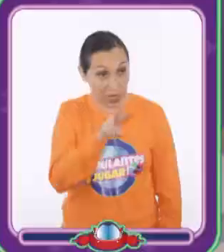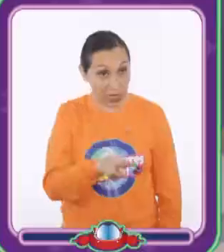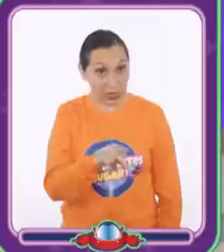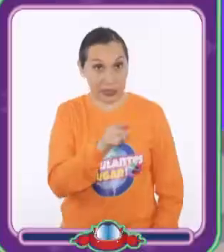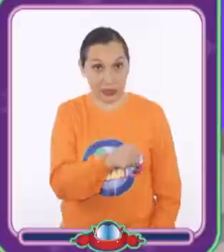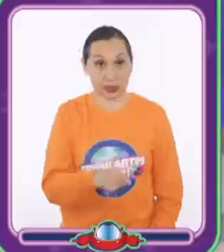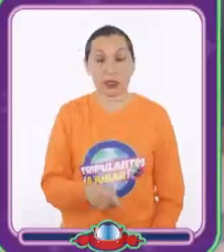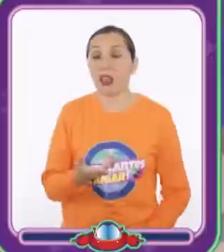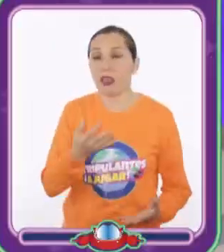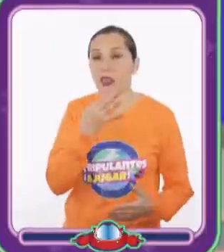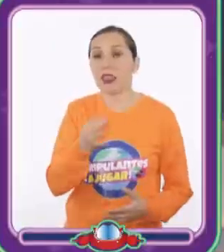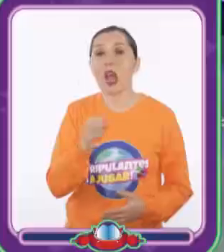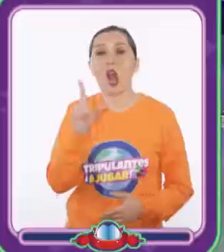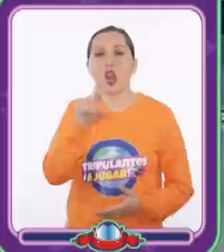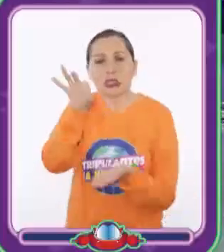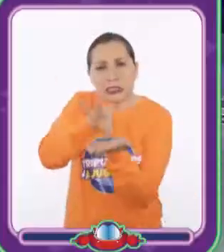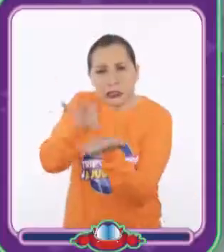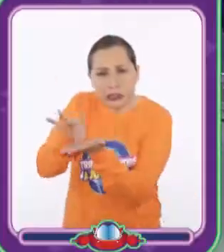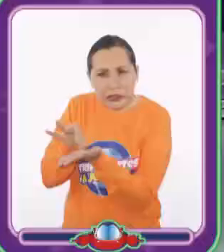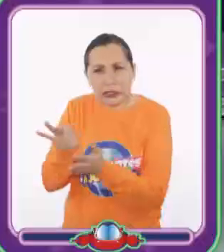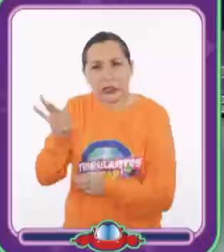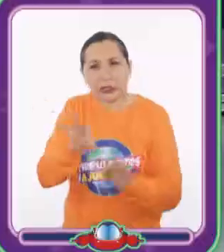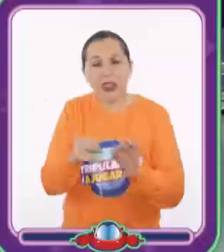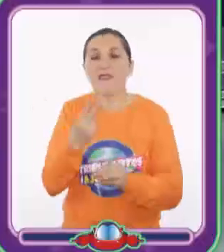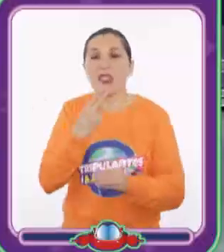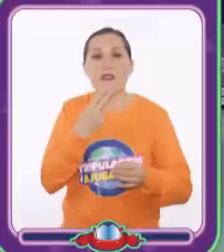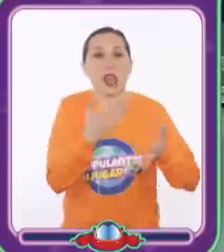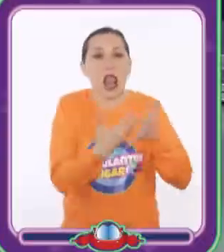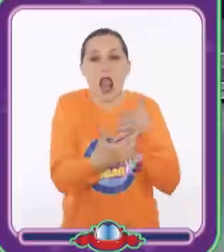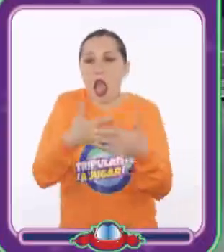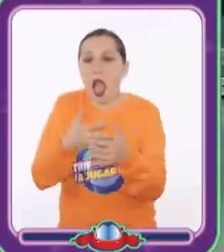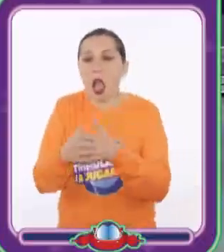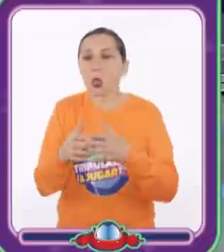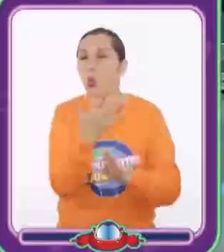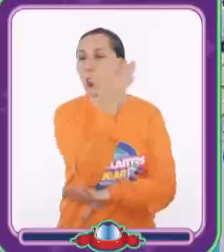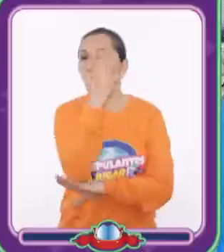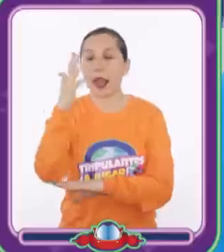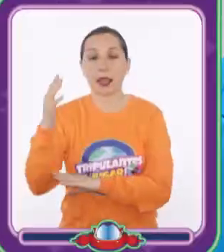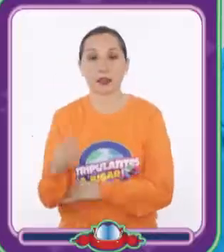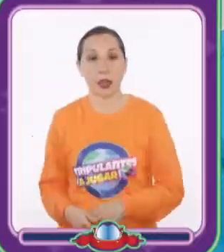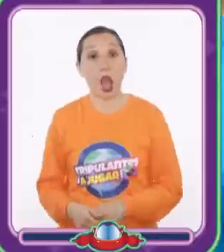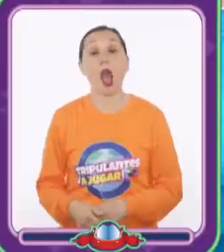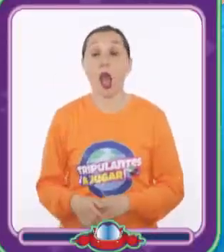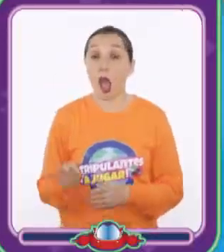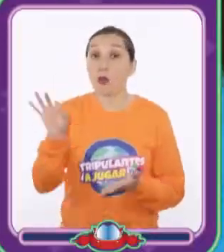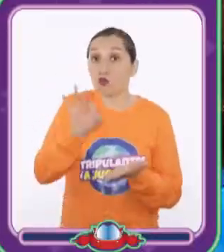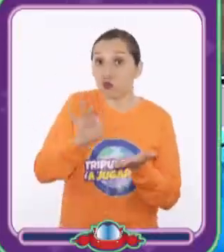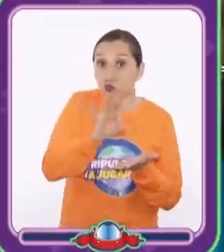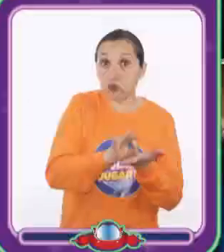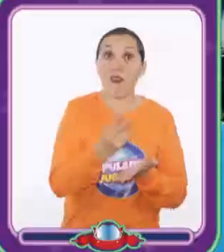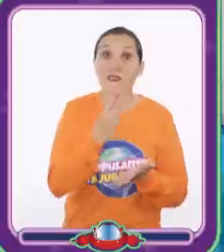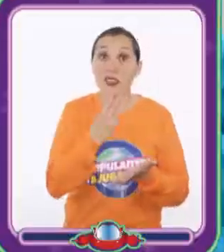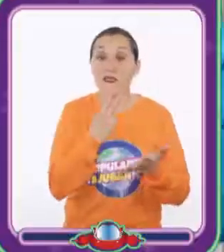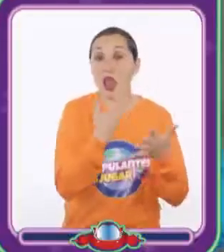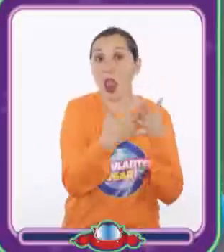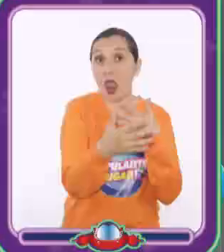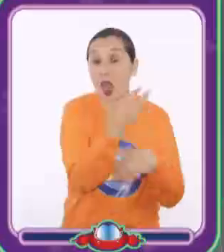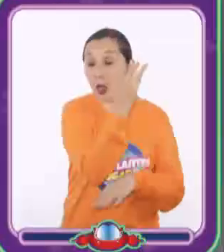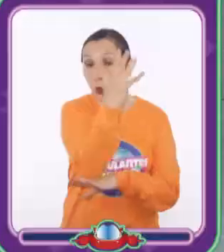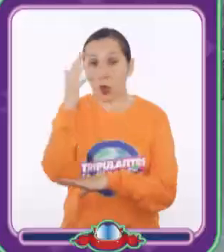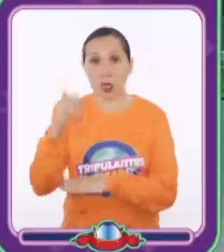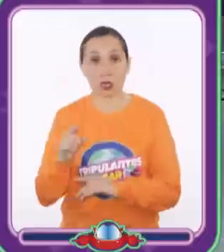dice? Vamos. Los insectos viven en la naturaleza. Los insectos viven en la naturaleza. ¿Alguien más quiere leer?